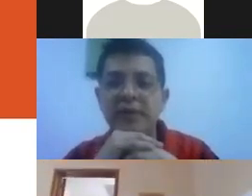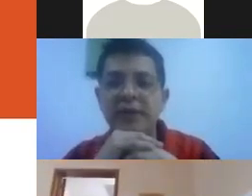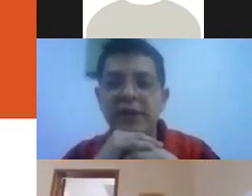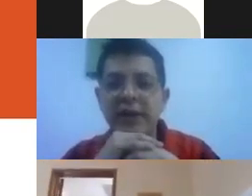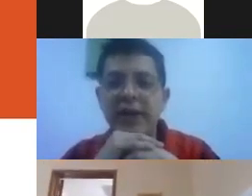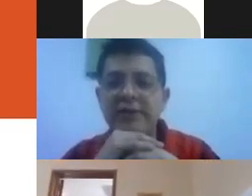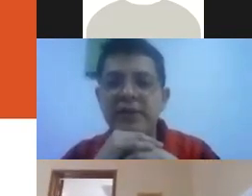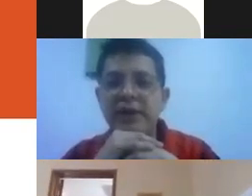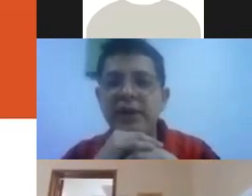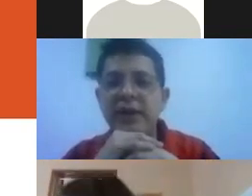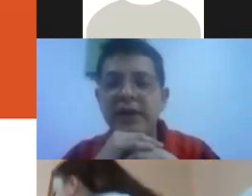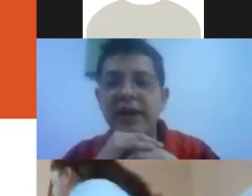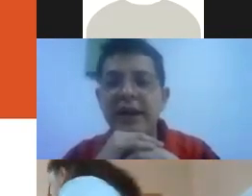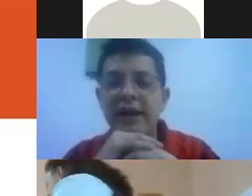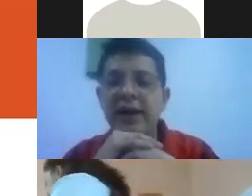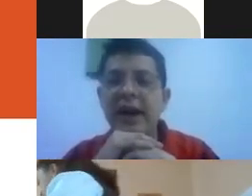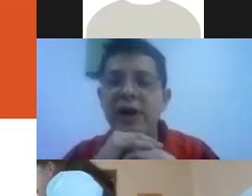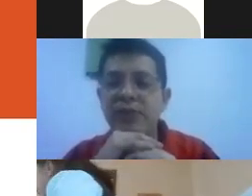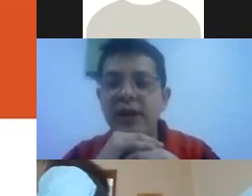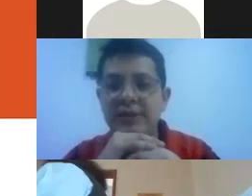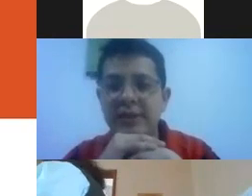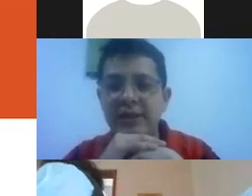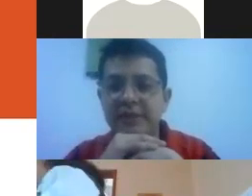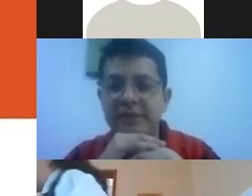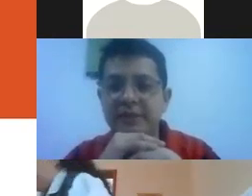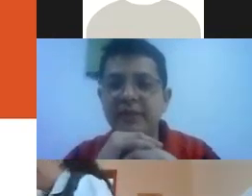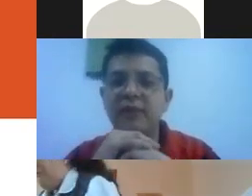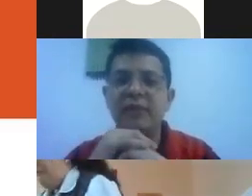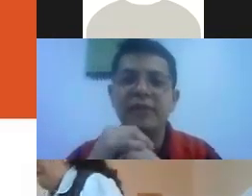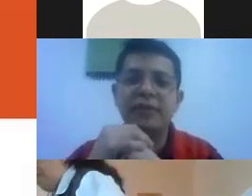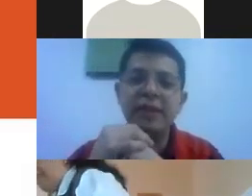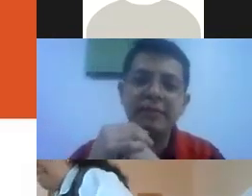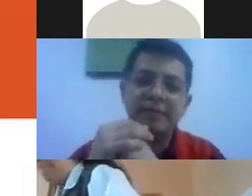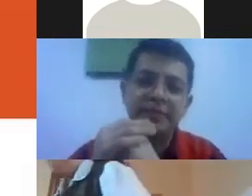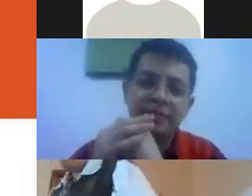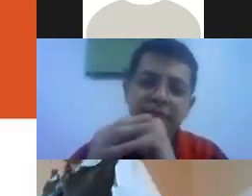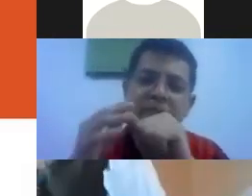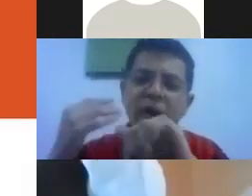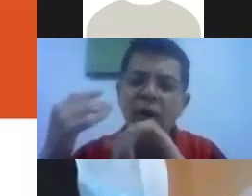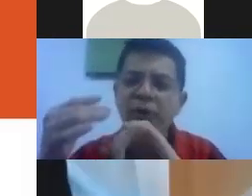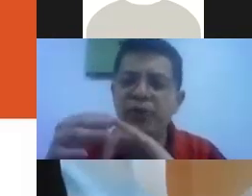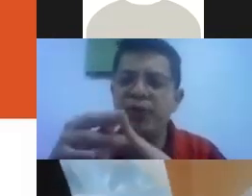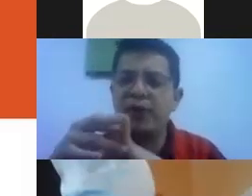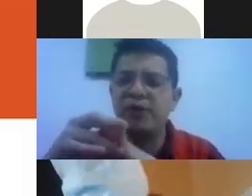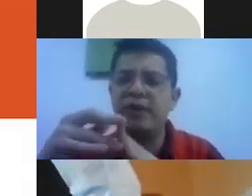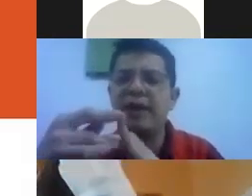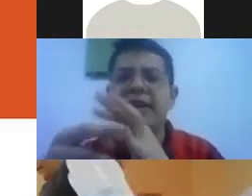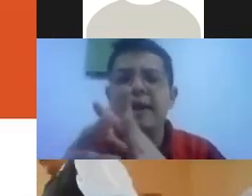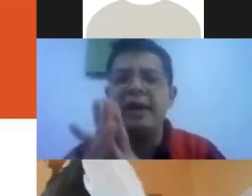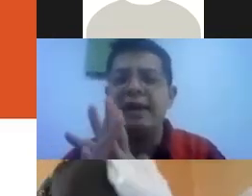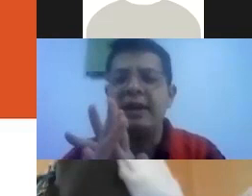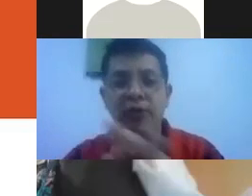acuerdo? Esto en lo que llega la ambulancia, ¿ok? Otro punto a